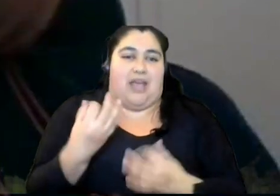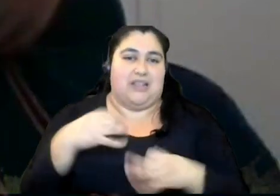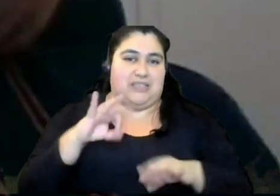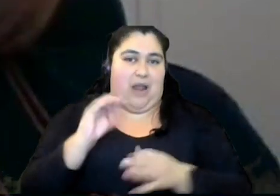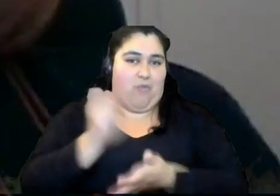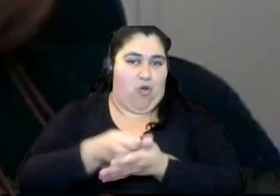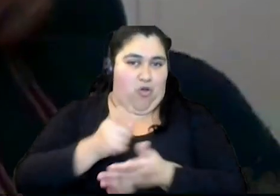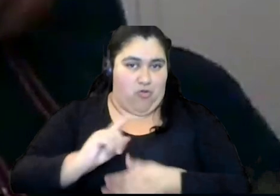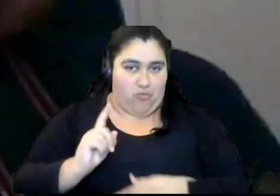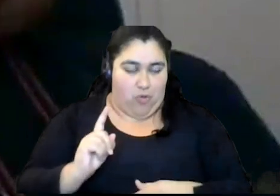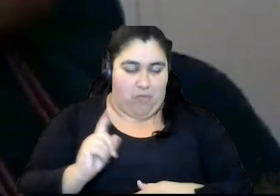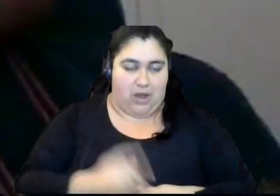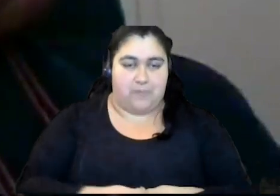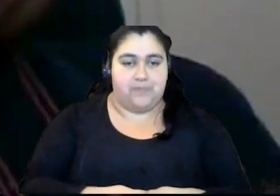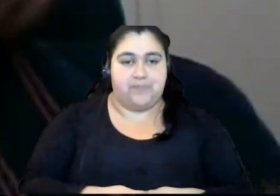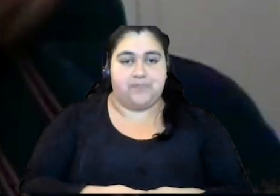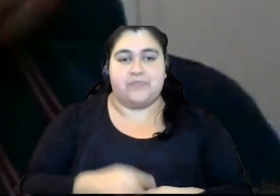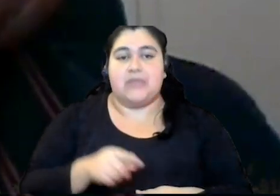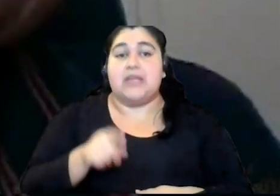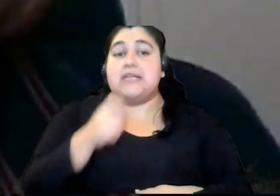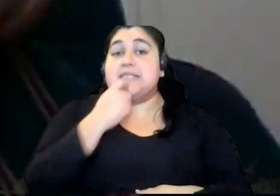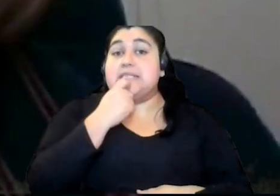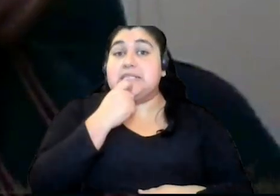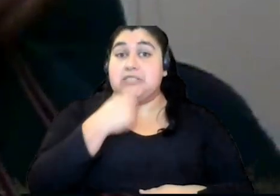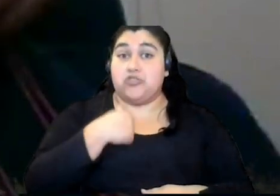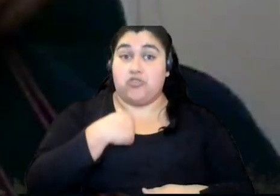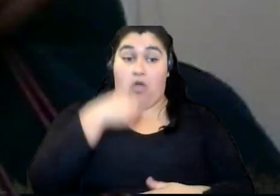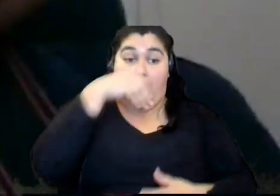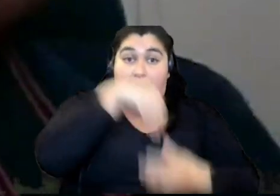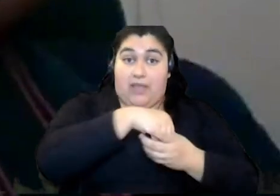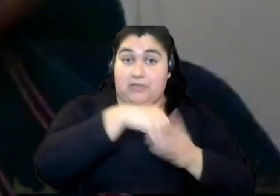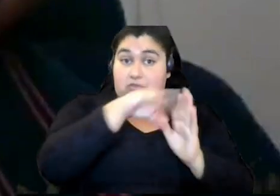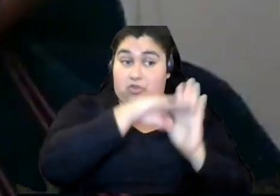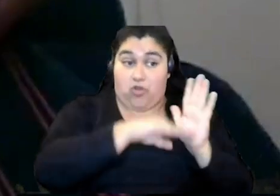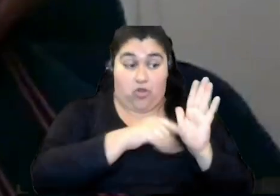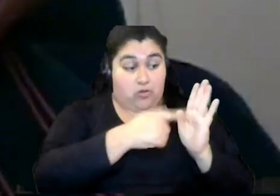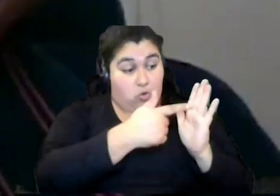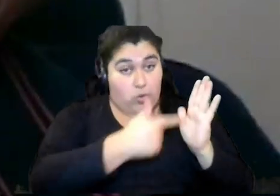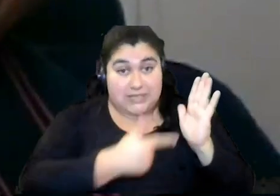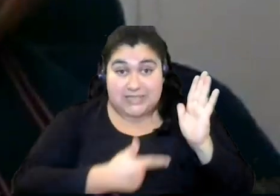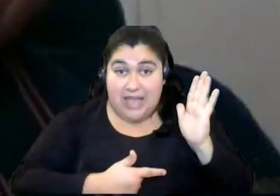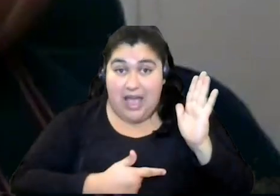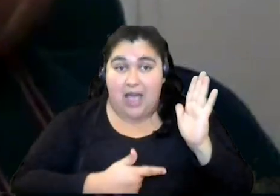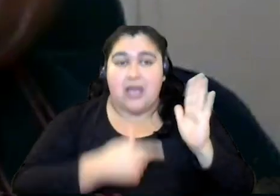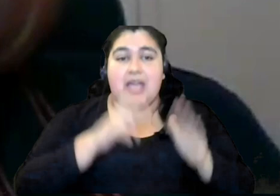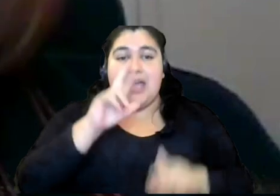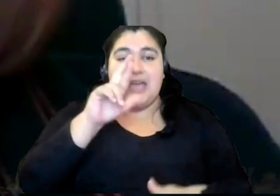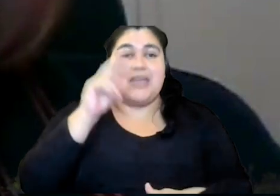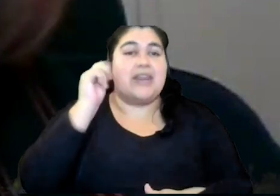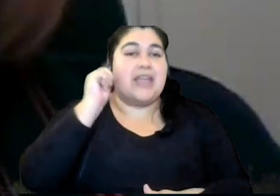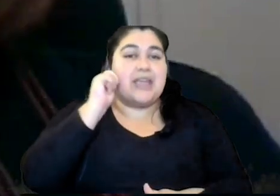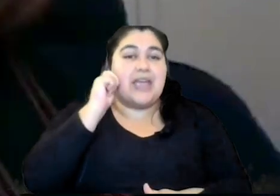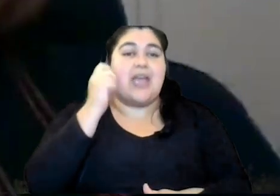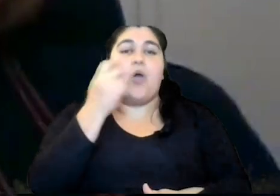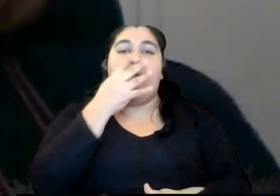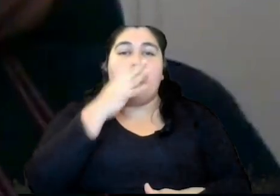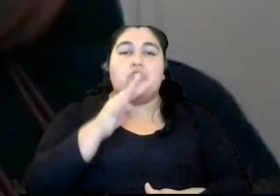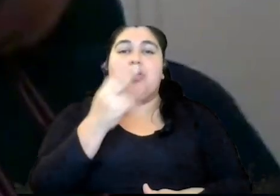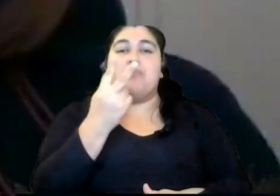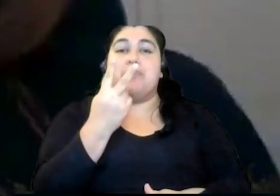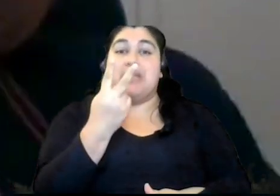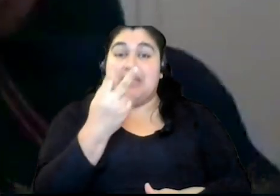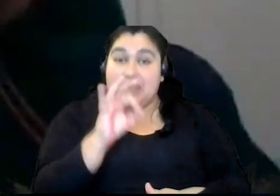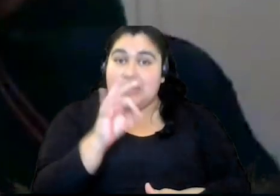declaración informativa. Si yo no estoy en esos incisos que vas a leer en la RG 4003,